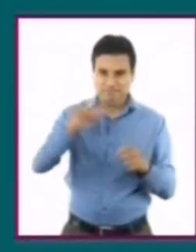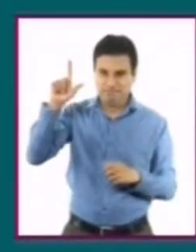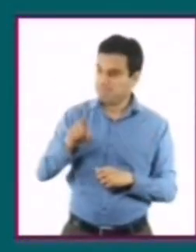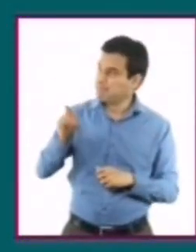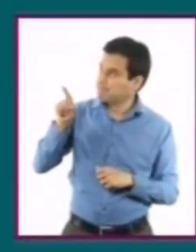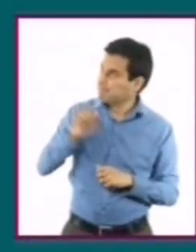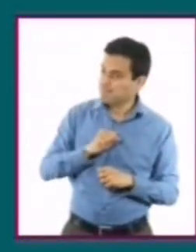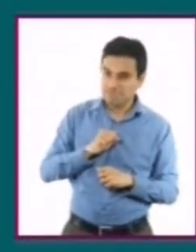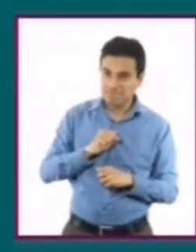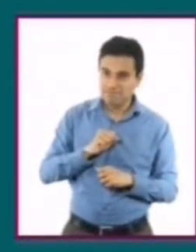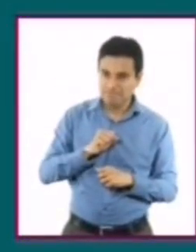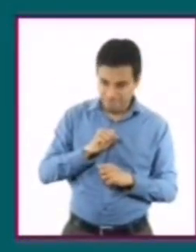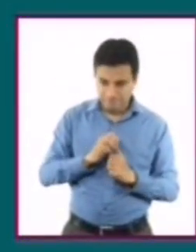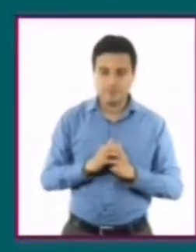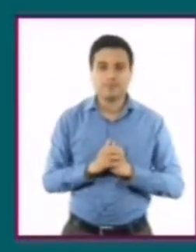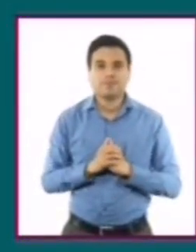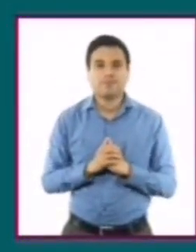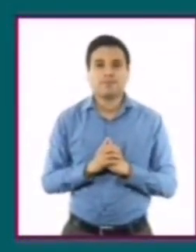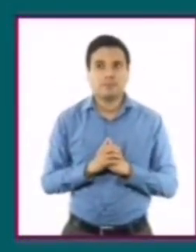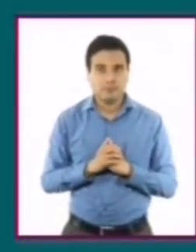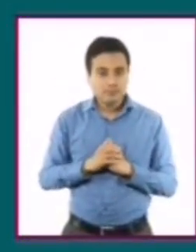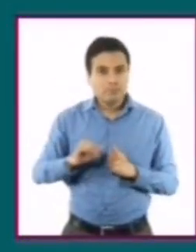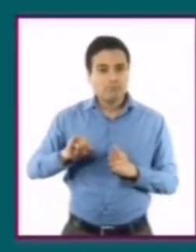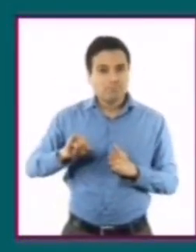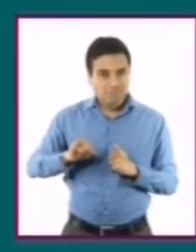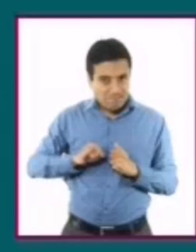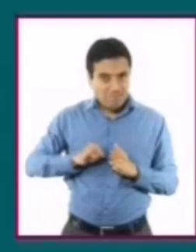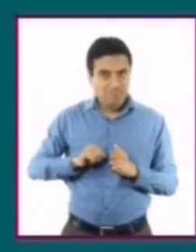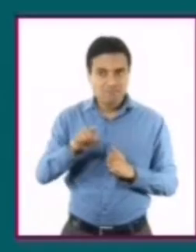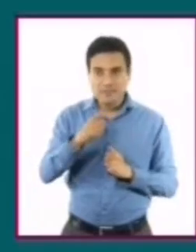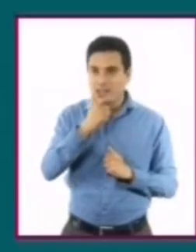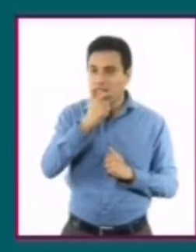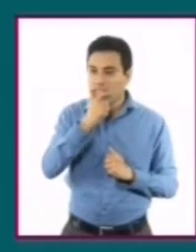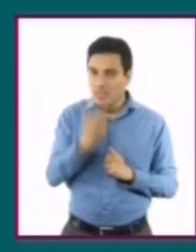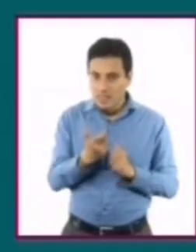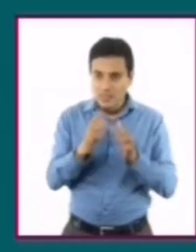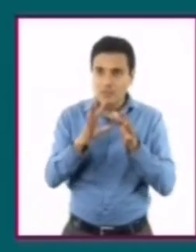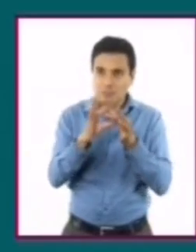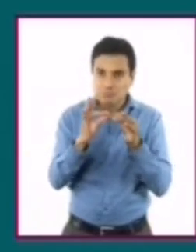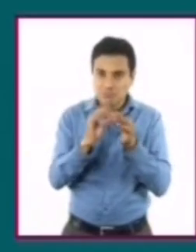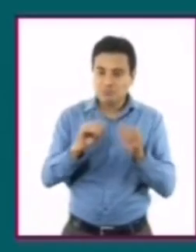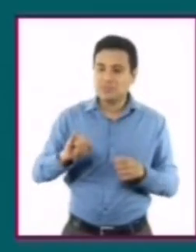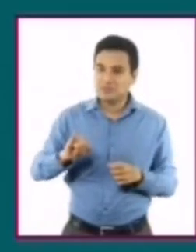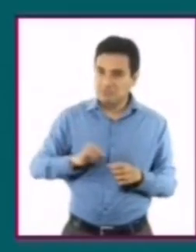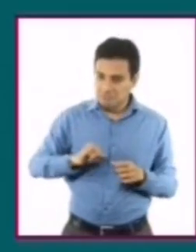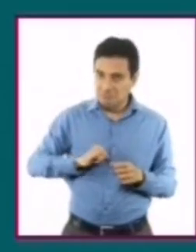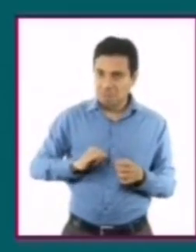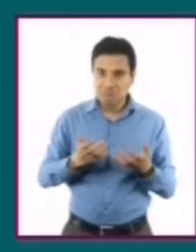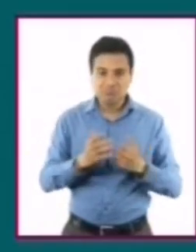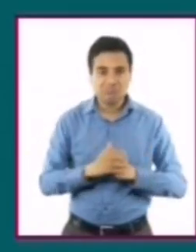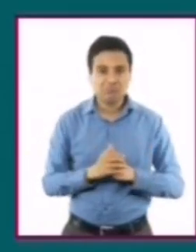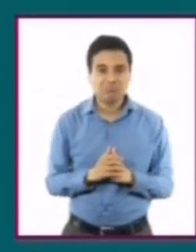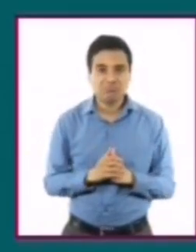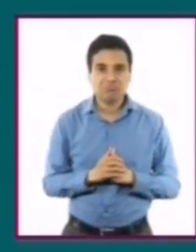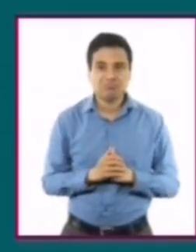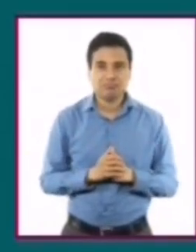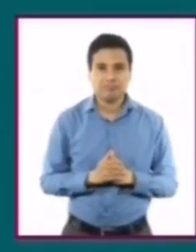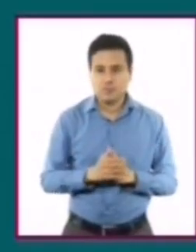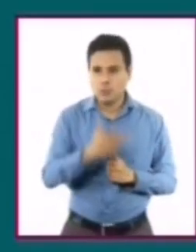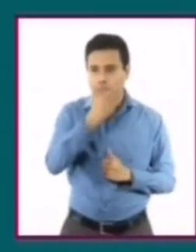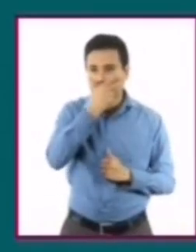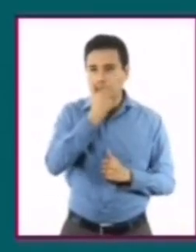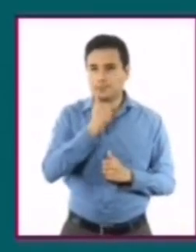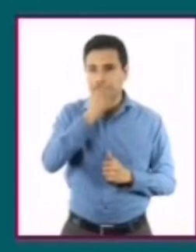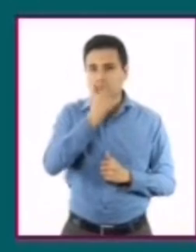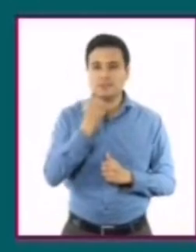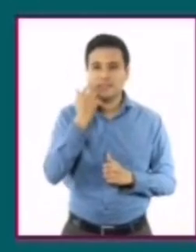Arthur Stanley Eddington se interesó en la nueva teoría de la relatividad general propuesta por Einstein y se propuso ponerla